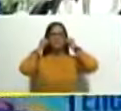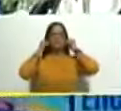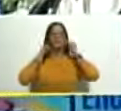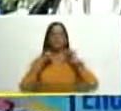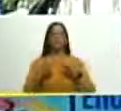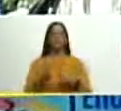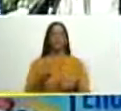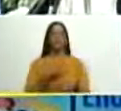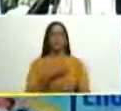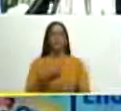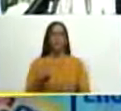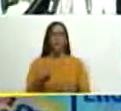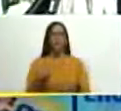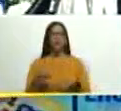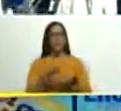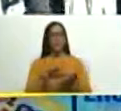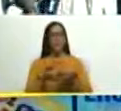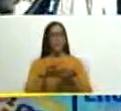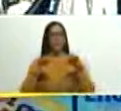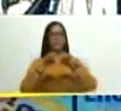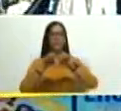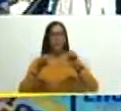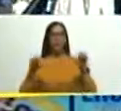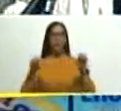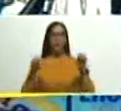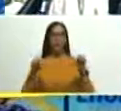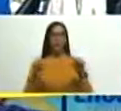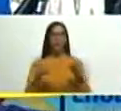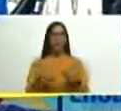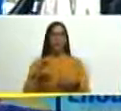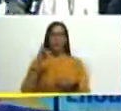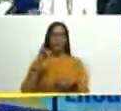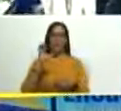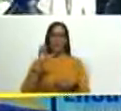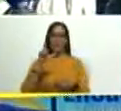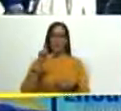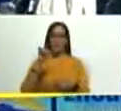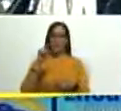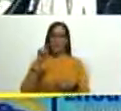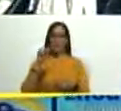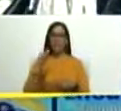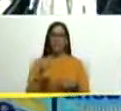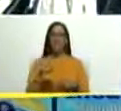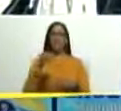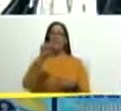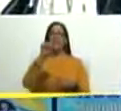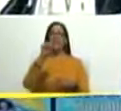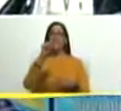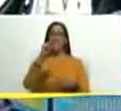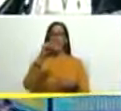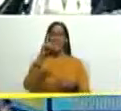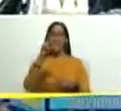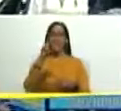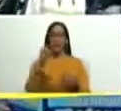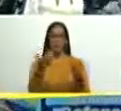Yo quiero que la ministra de Educación, Yelice Santaella, Sandra Olita, vengan para acá, por favor.